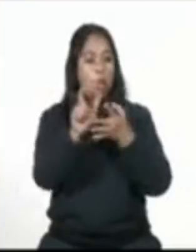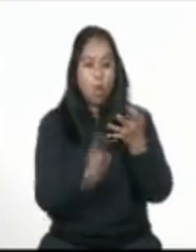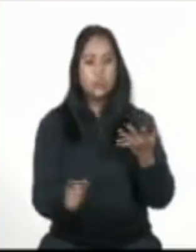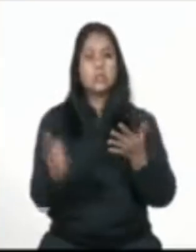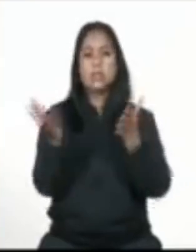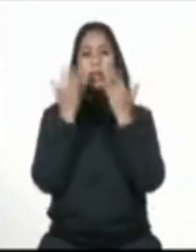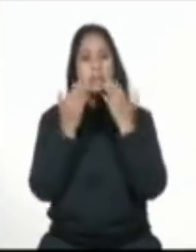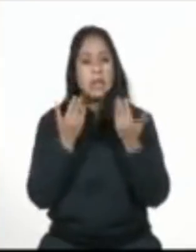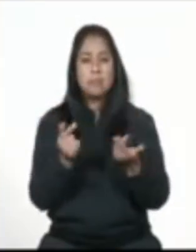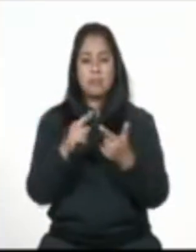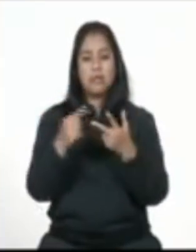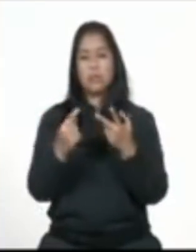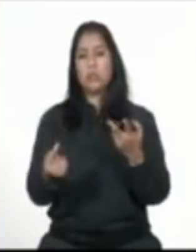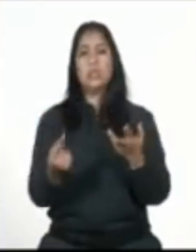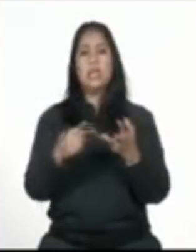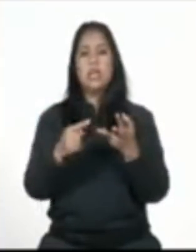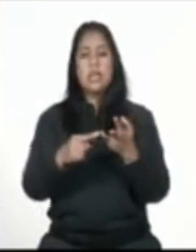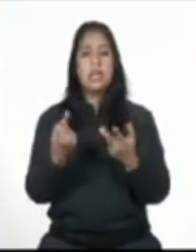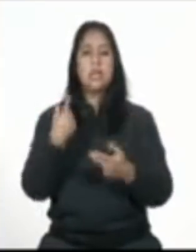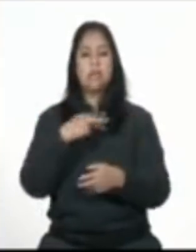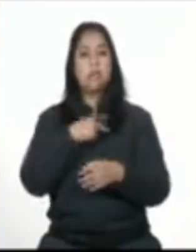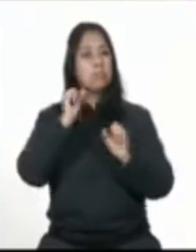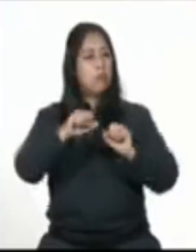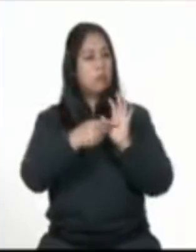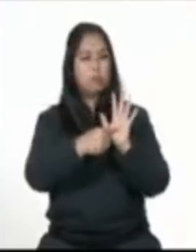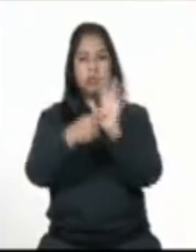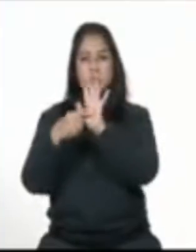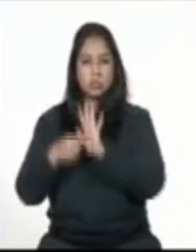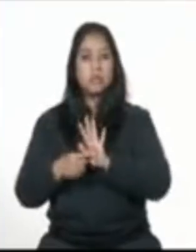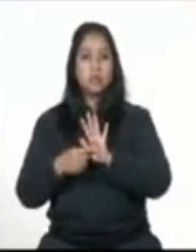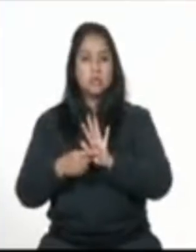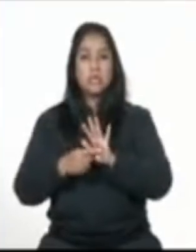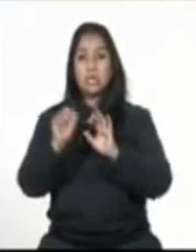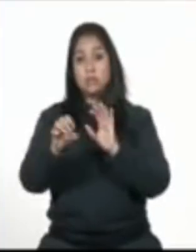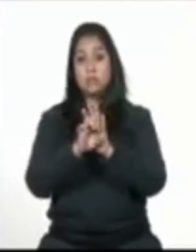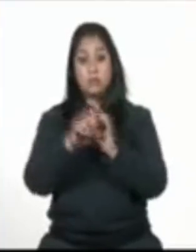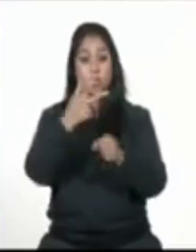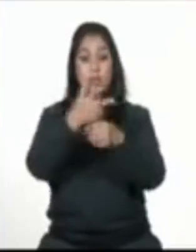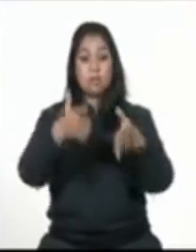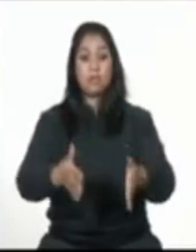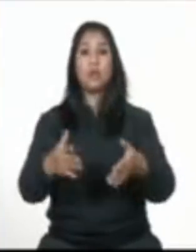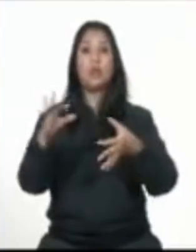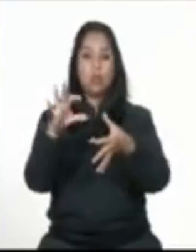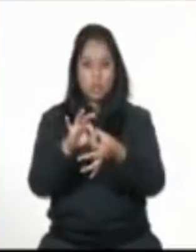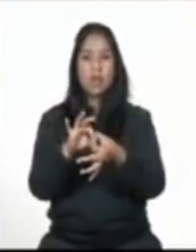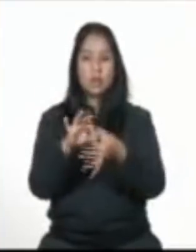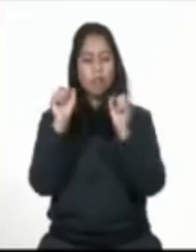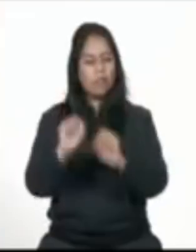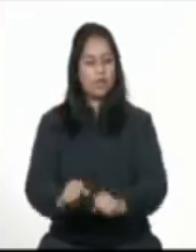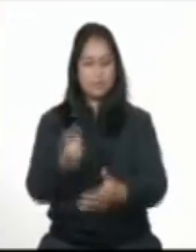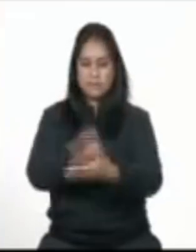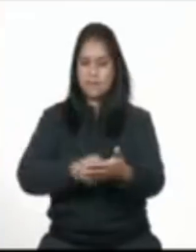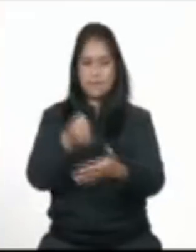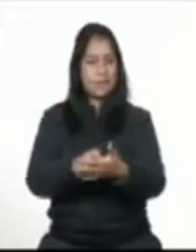alimentos, en que hemos logrado demostrar una vez más que si los guatemaltecos nos unimos, podemos enfrentar